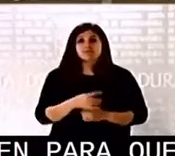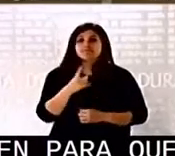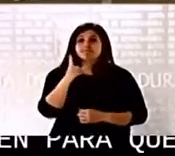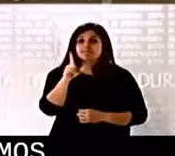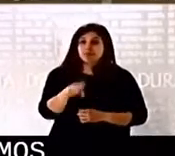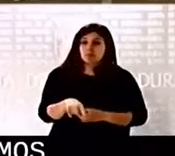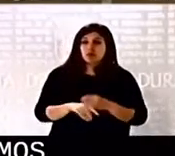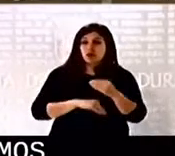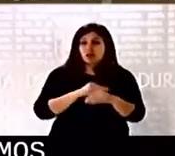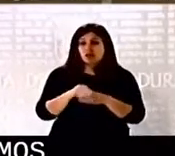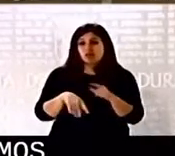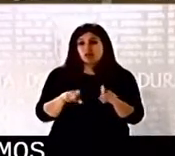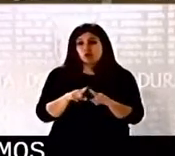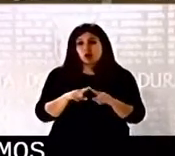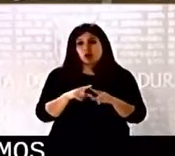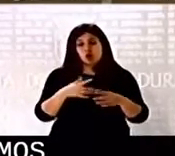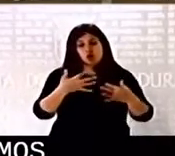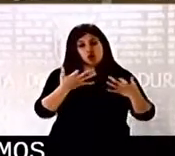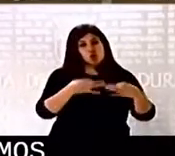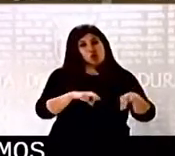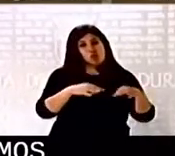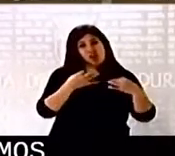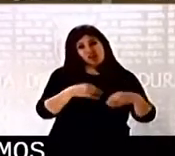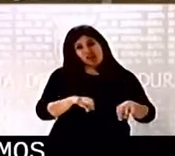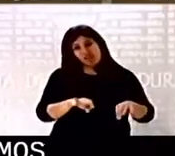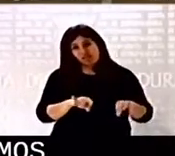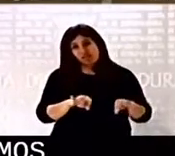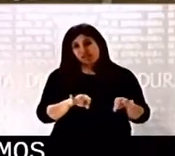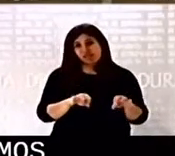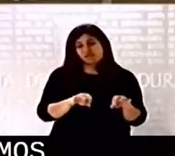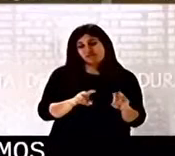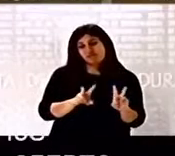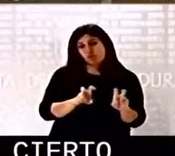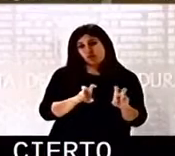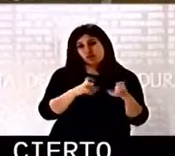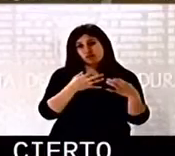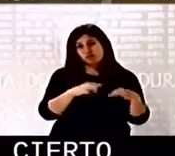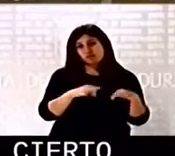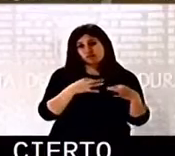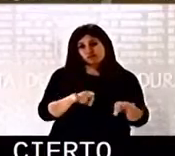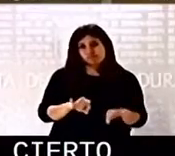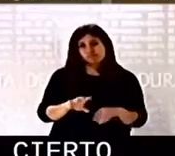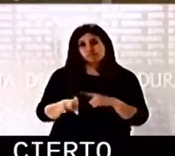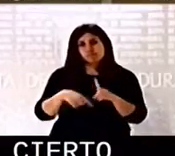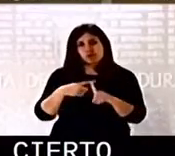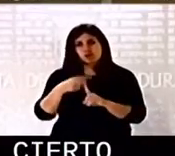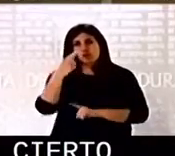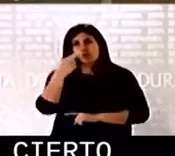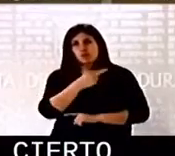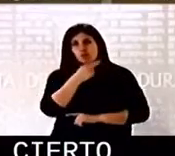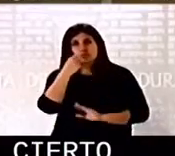una cierta normalidad, un cierto compromiso por las medidas de seguridad,